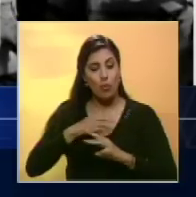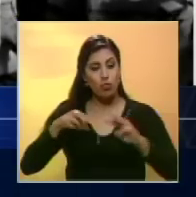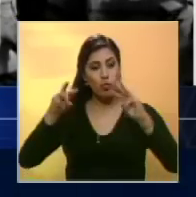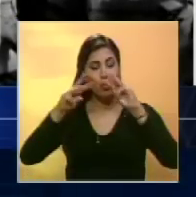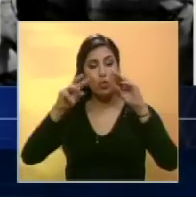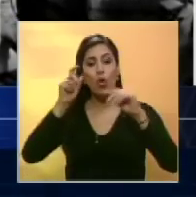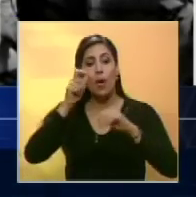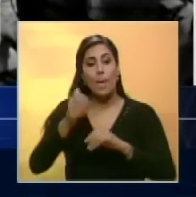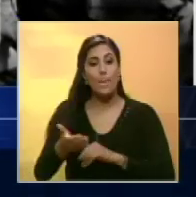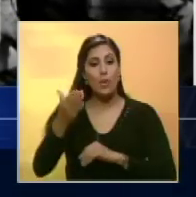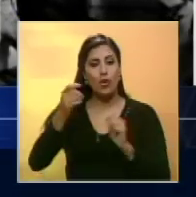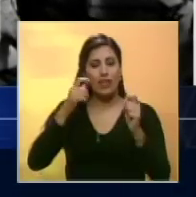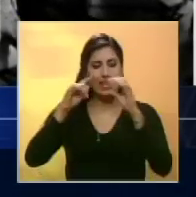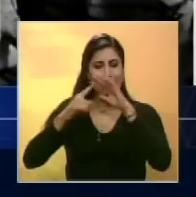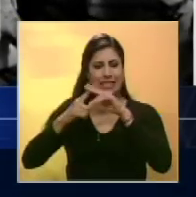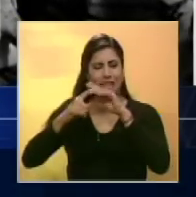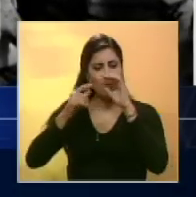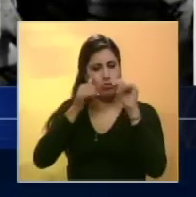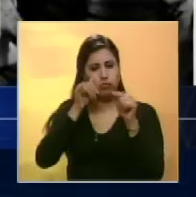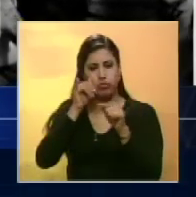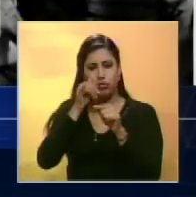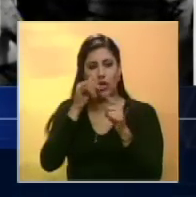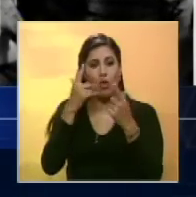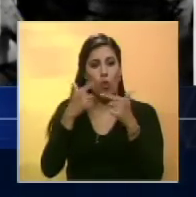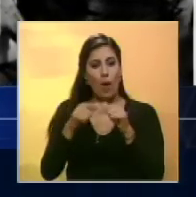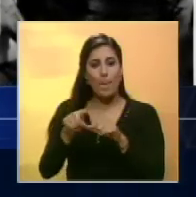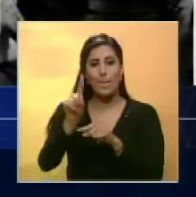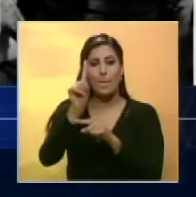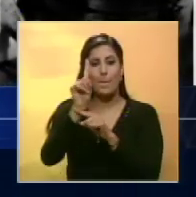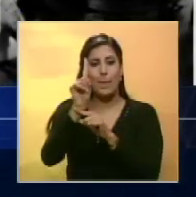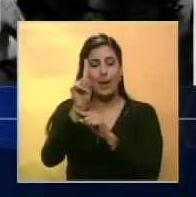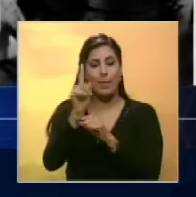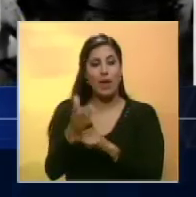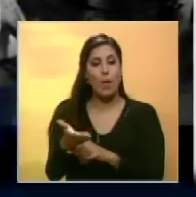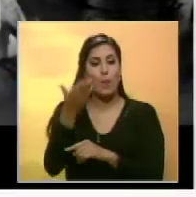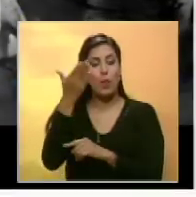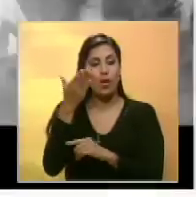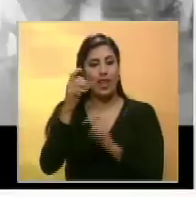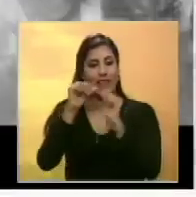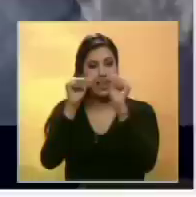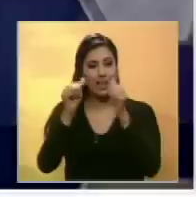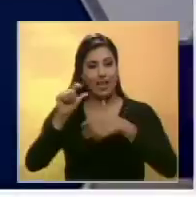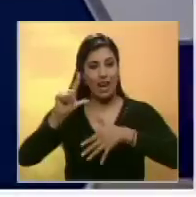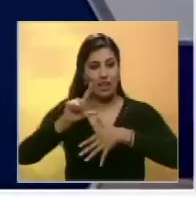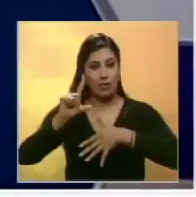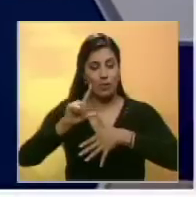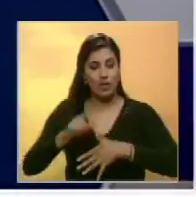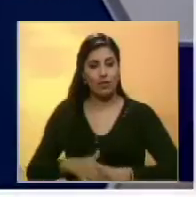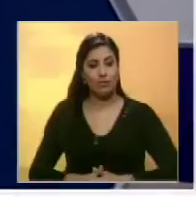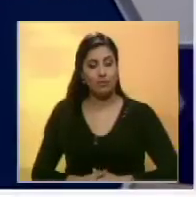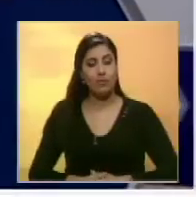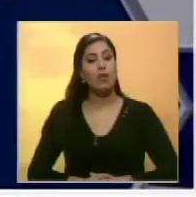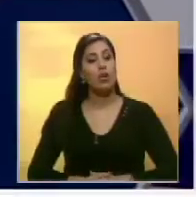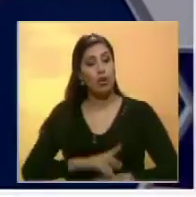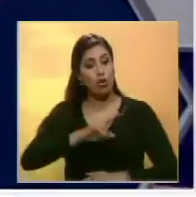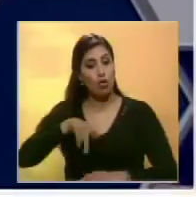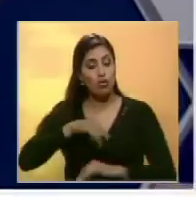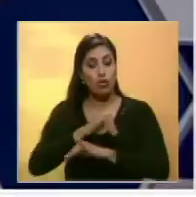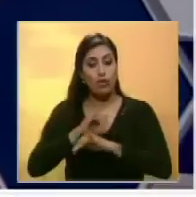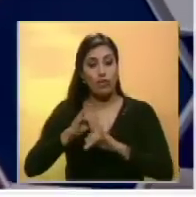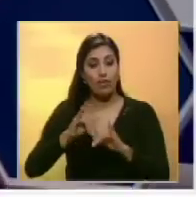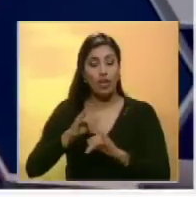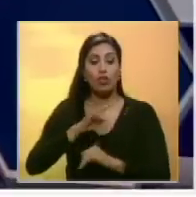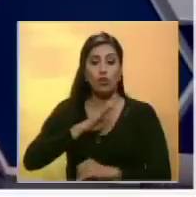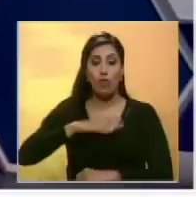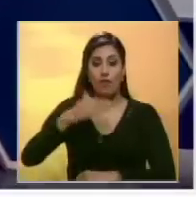con un importante despliegue técnico que lo hace el primero en su clase para un artista latinoamericano. Y así nosotros llegamos una vez